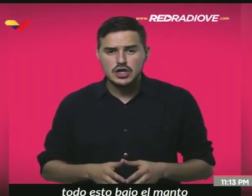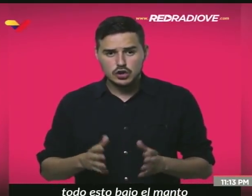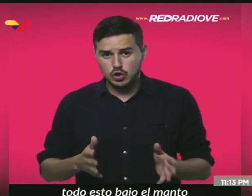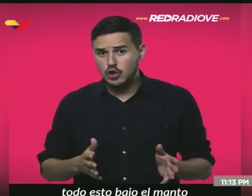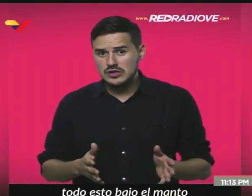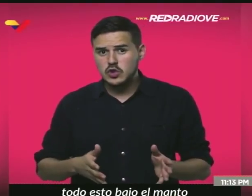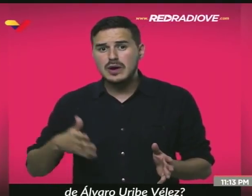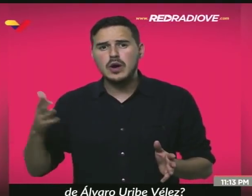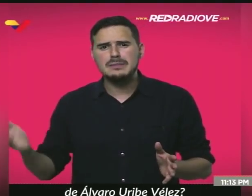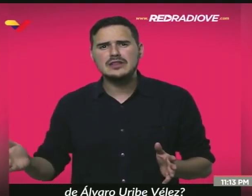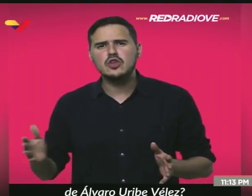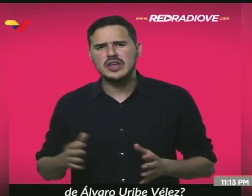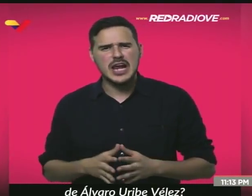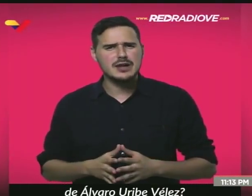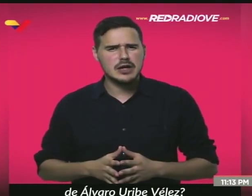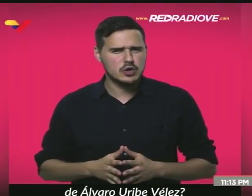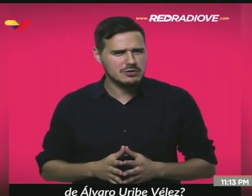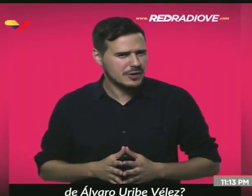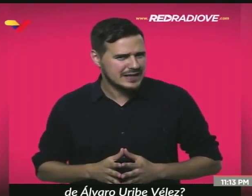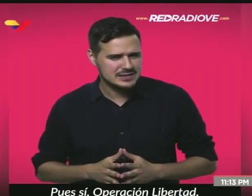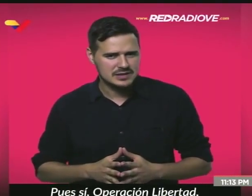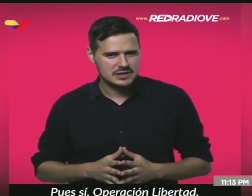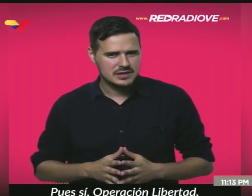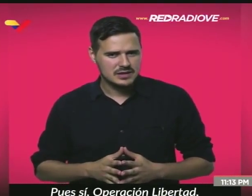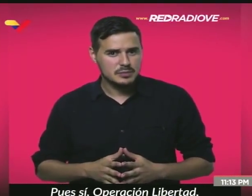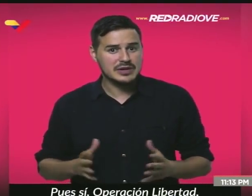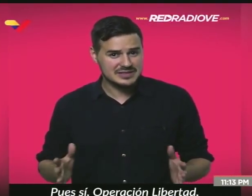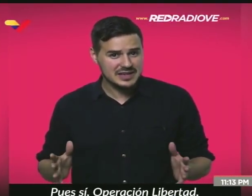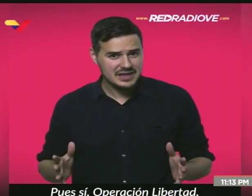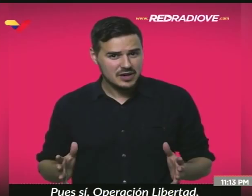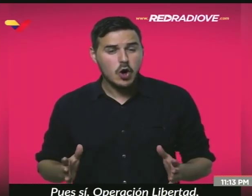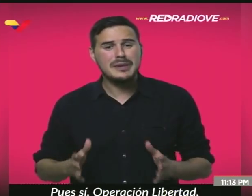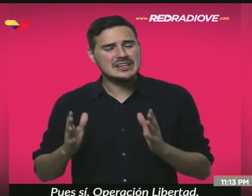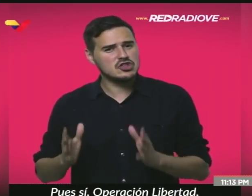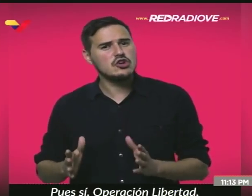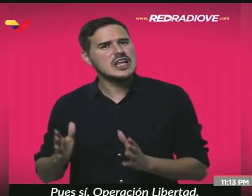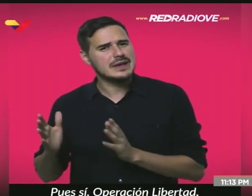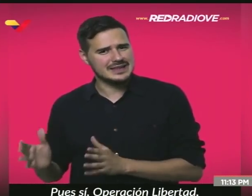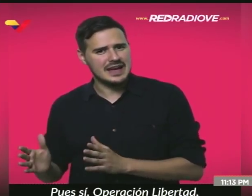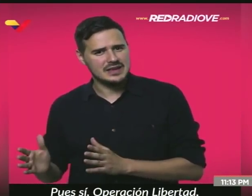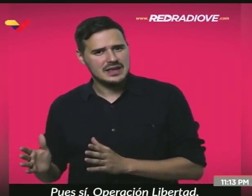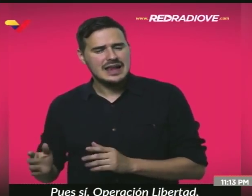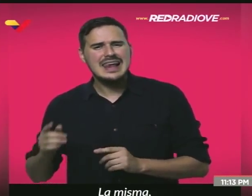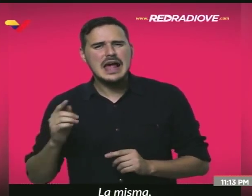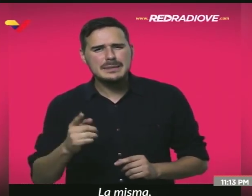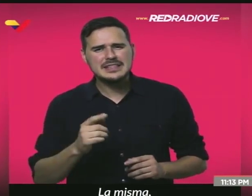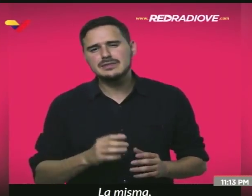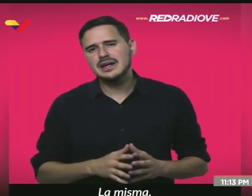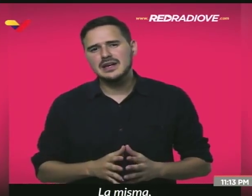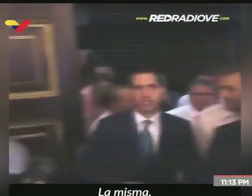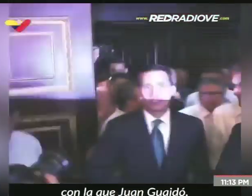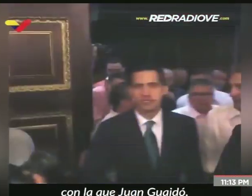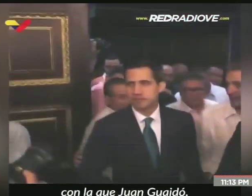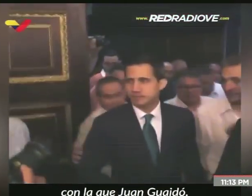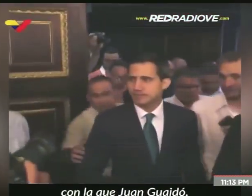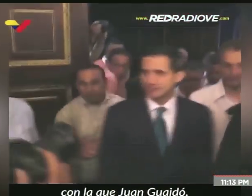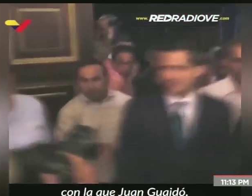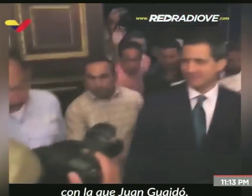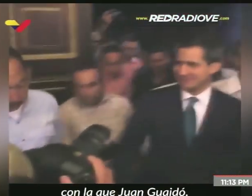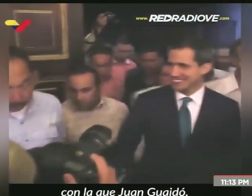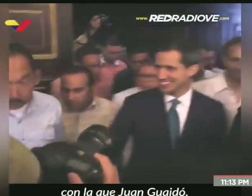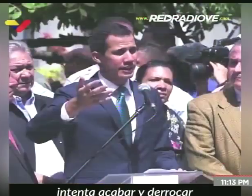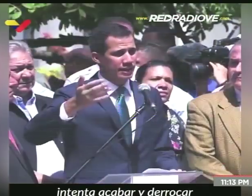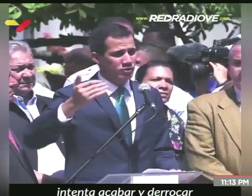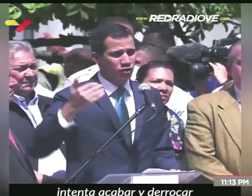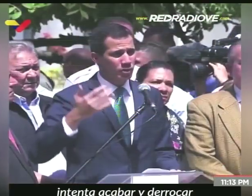del país, todo esto bajo el manto de Álvaro Uribe Vélez? Pues sí, Operación Libertad, la misma con la que